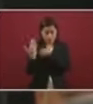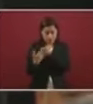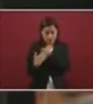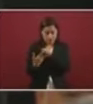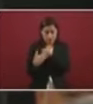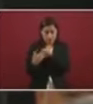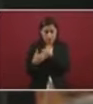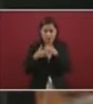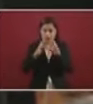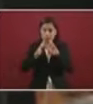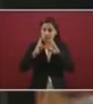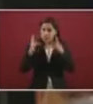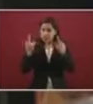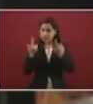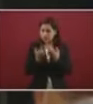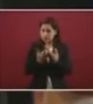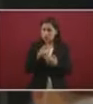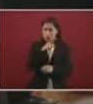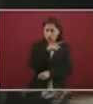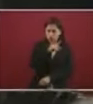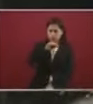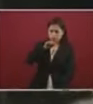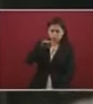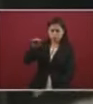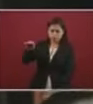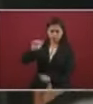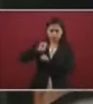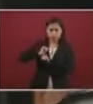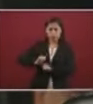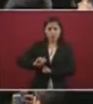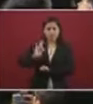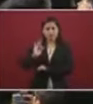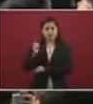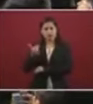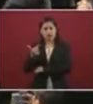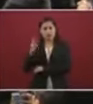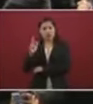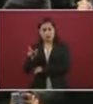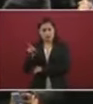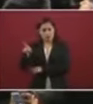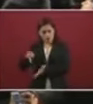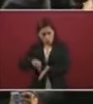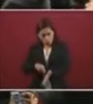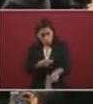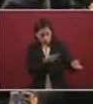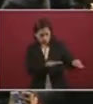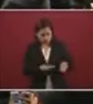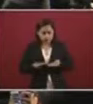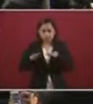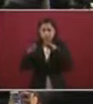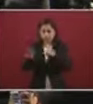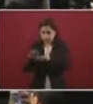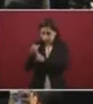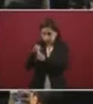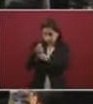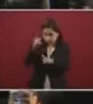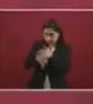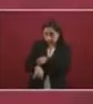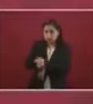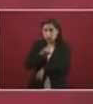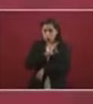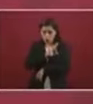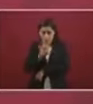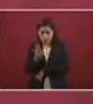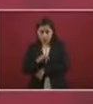pediría al fiscal que retome en particular esas dos líneas de investigación. Gracias. Bueno, yo creo que